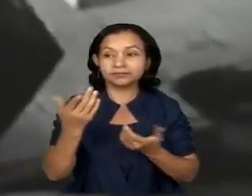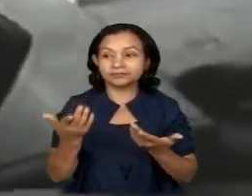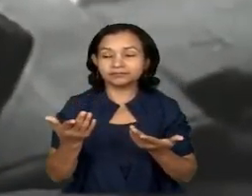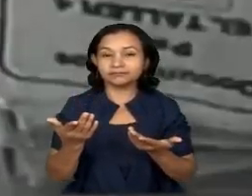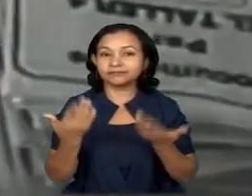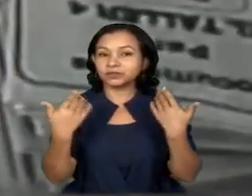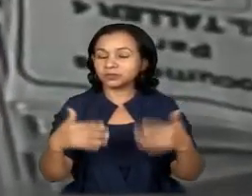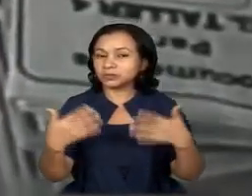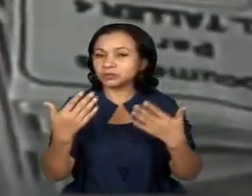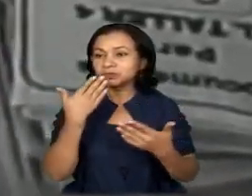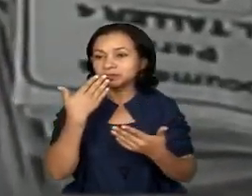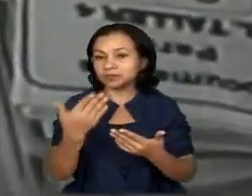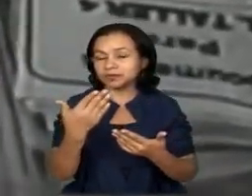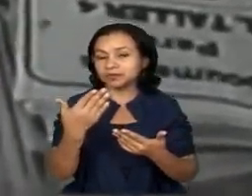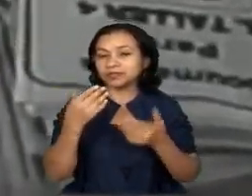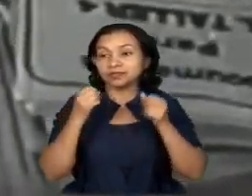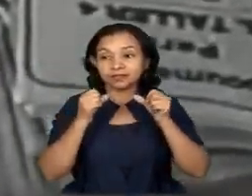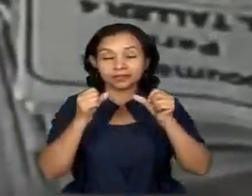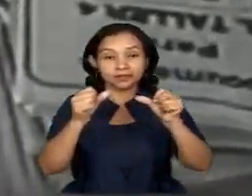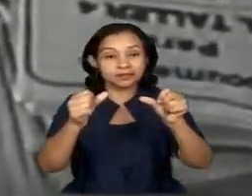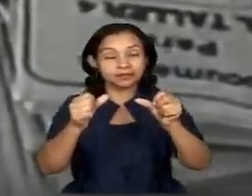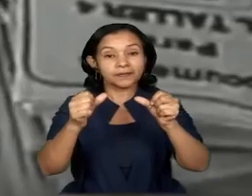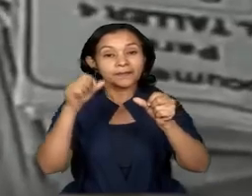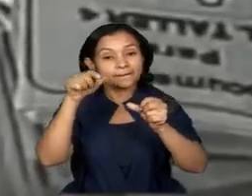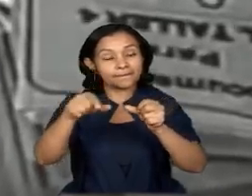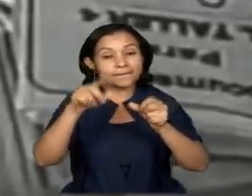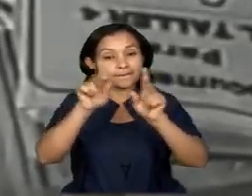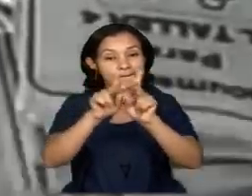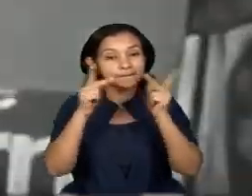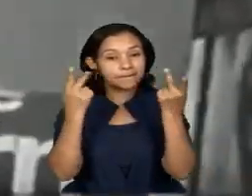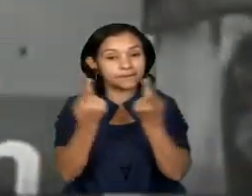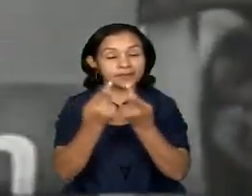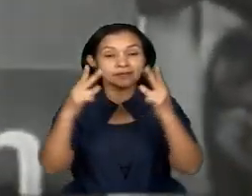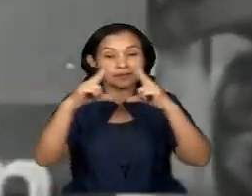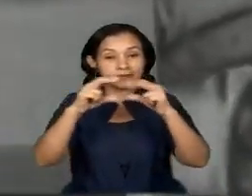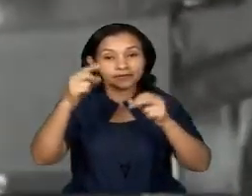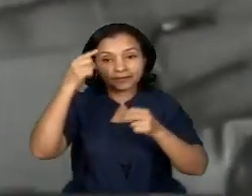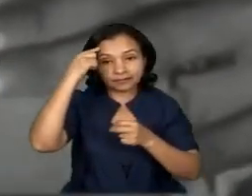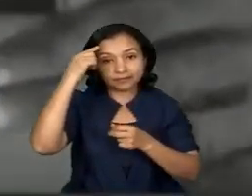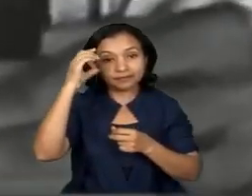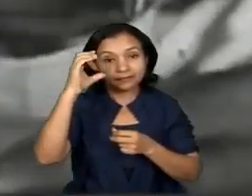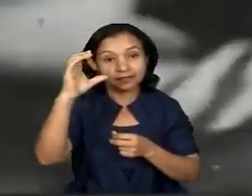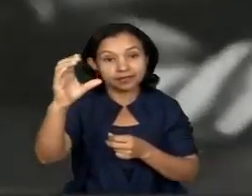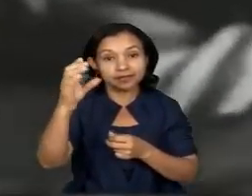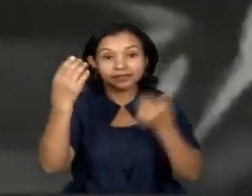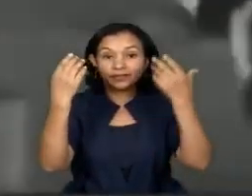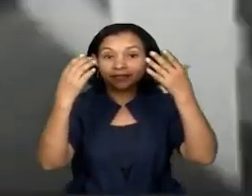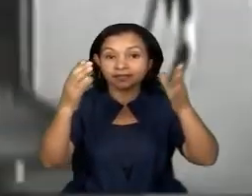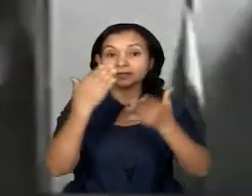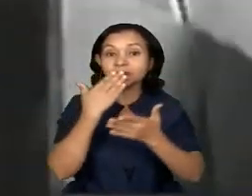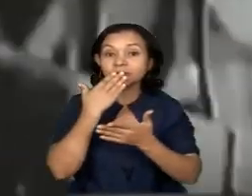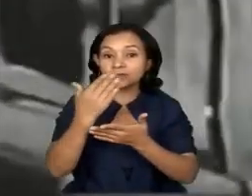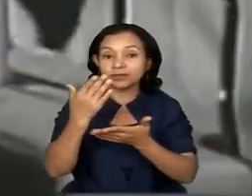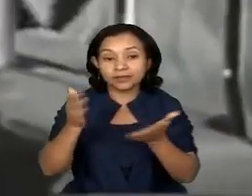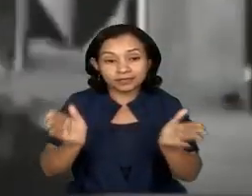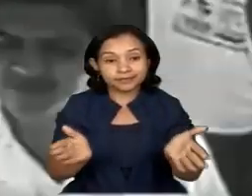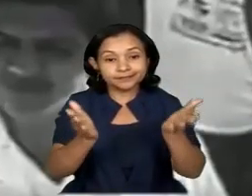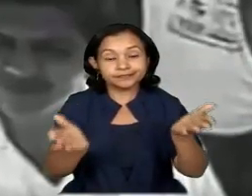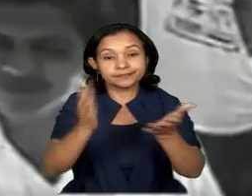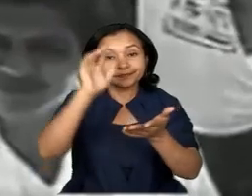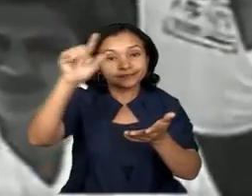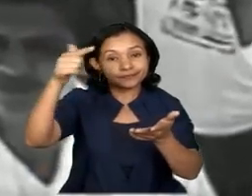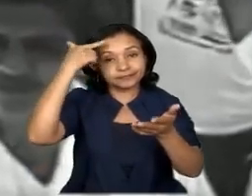Ganas de aprender y de sobresalir también. Y ahí está la población nicaragüense creyendo en las iniciativas que impulsa el Gobierno de Reconciliación y Unidad Nacional, porque